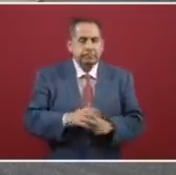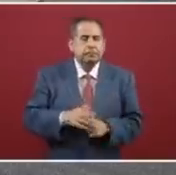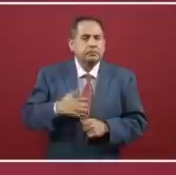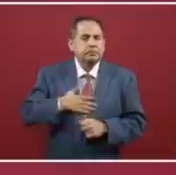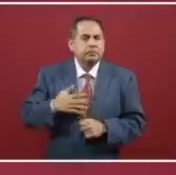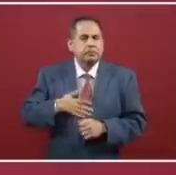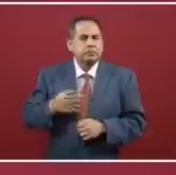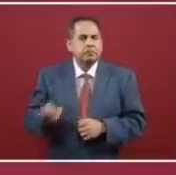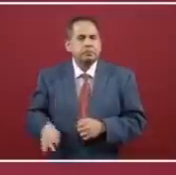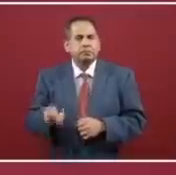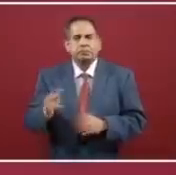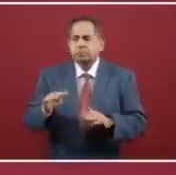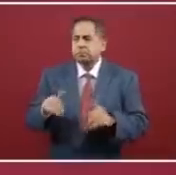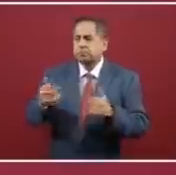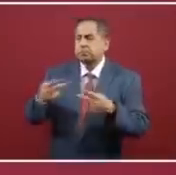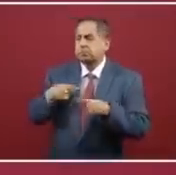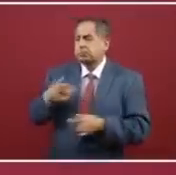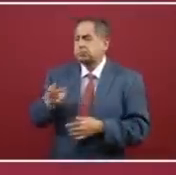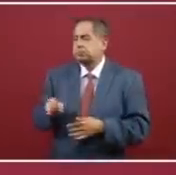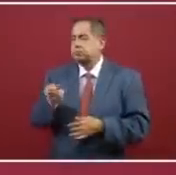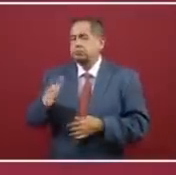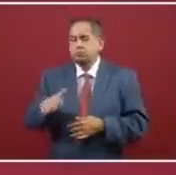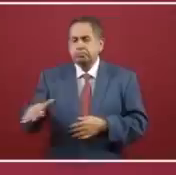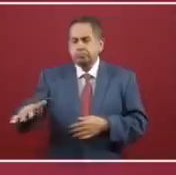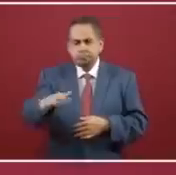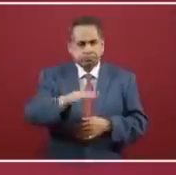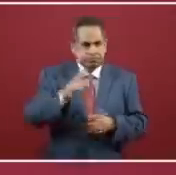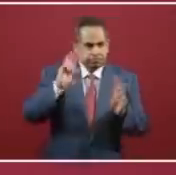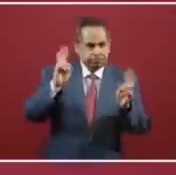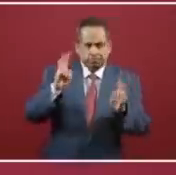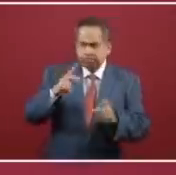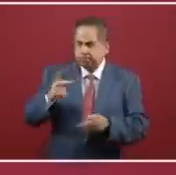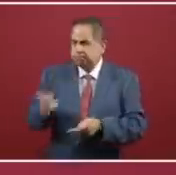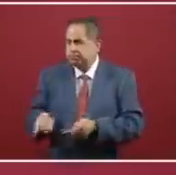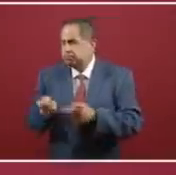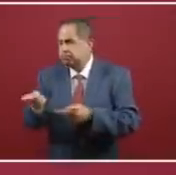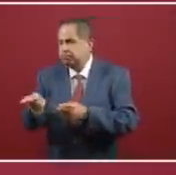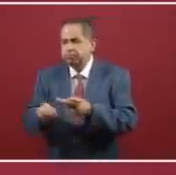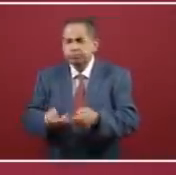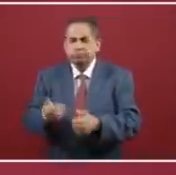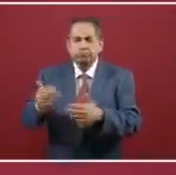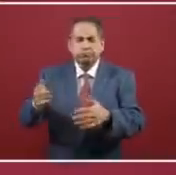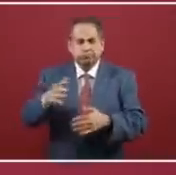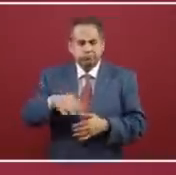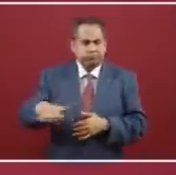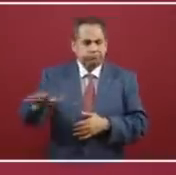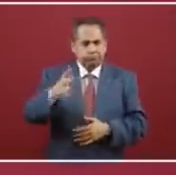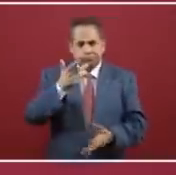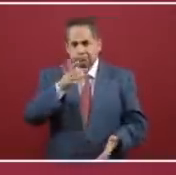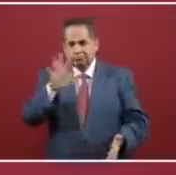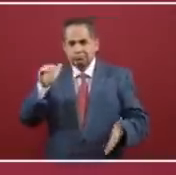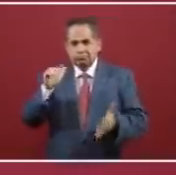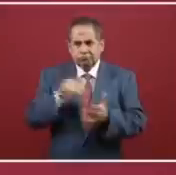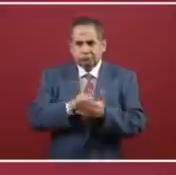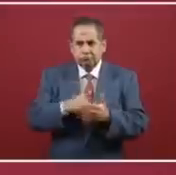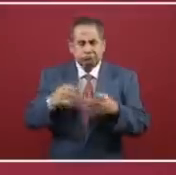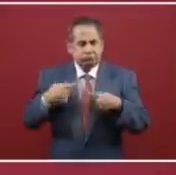gente sobre el tema a los 10.000